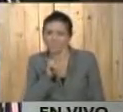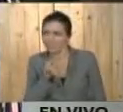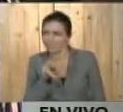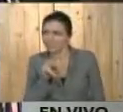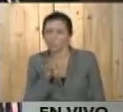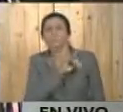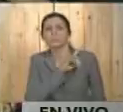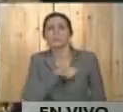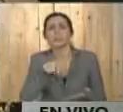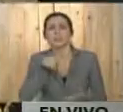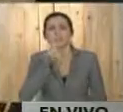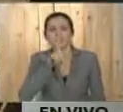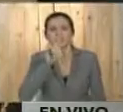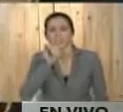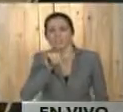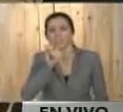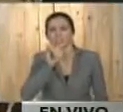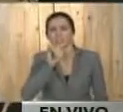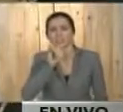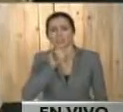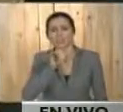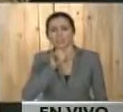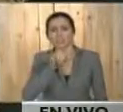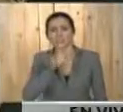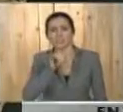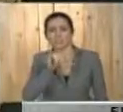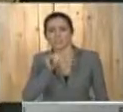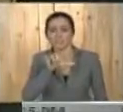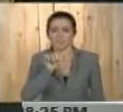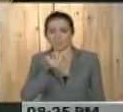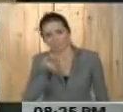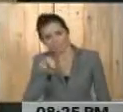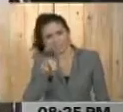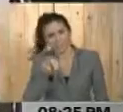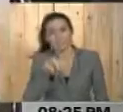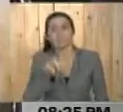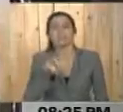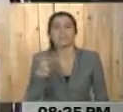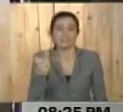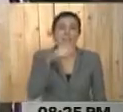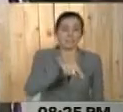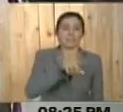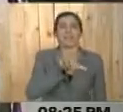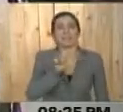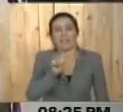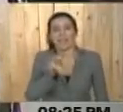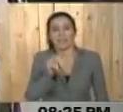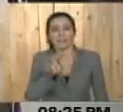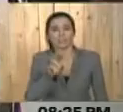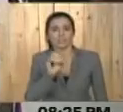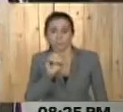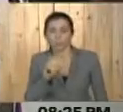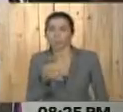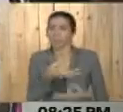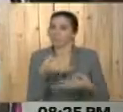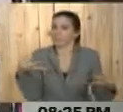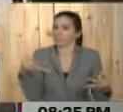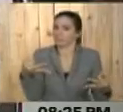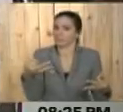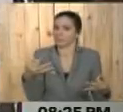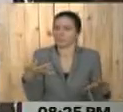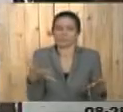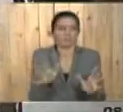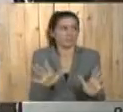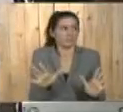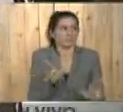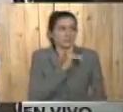escribe? D-Y-L-A-N. Dylan Araque. Y Leandro. Extraordinario. Además, tremendas voces. ¿Cómo te